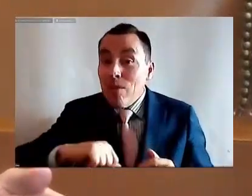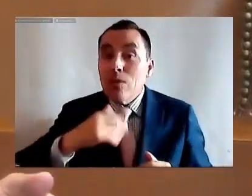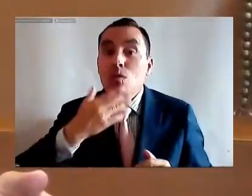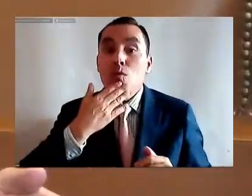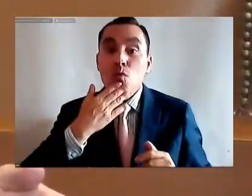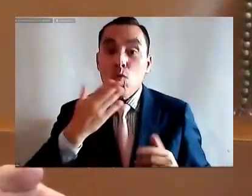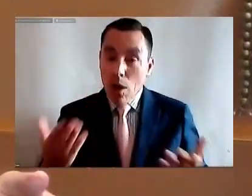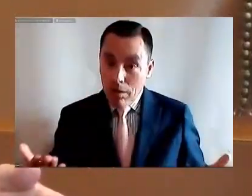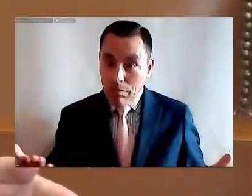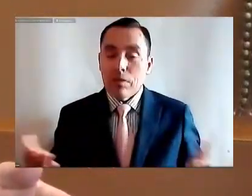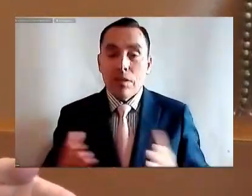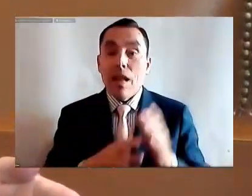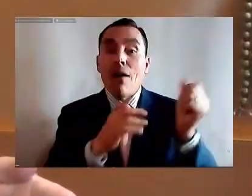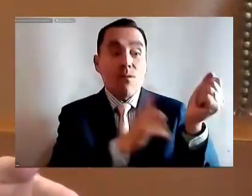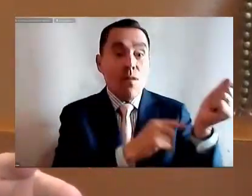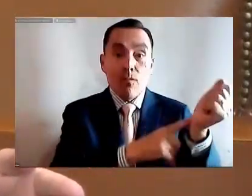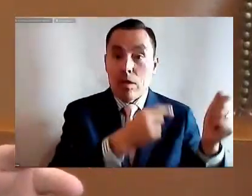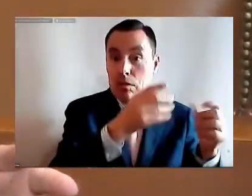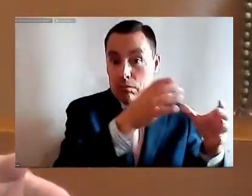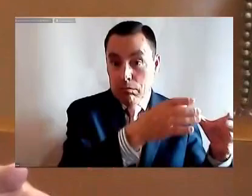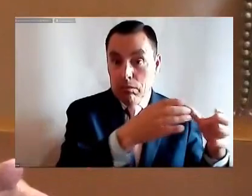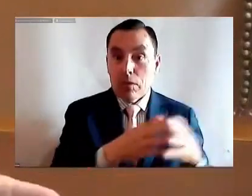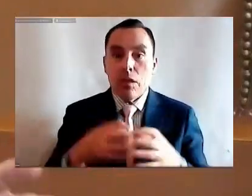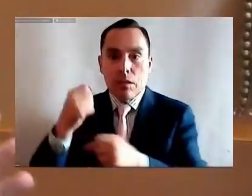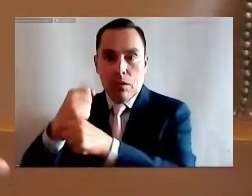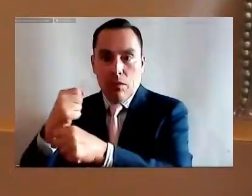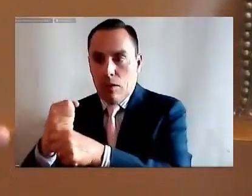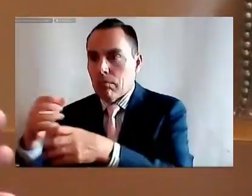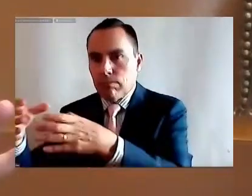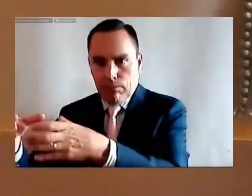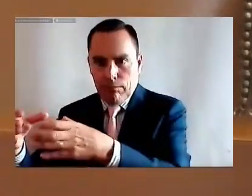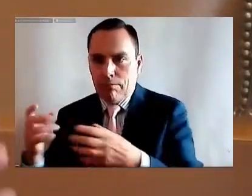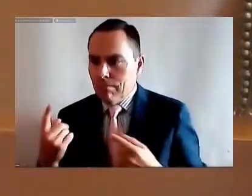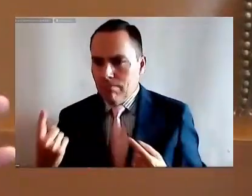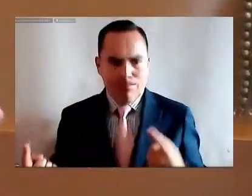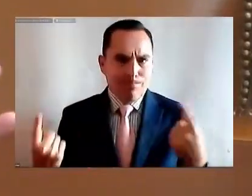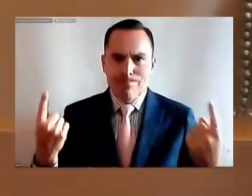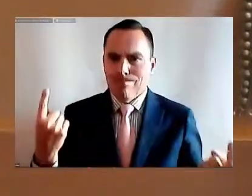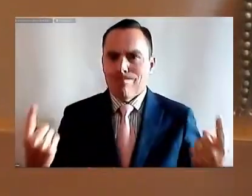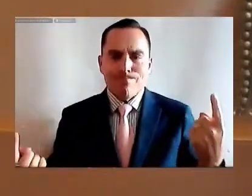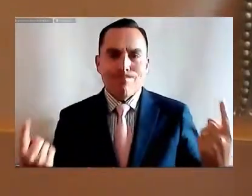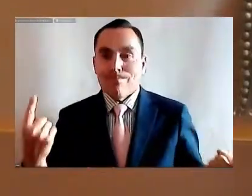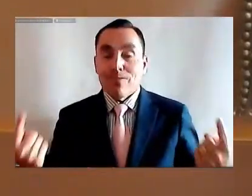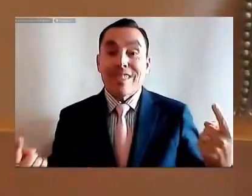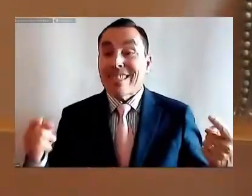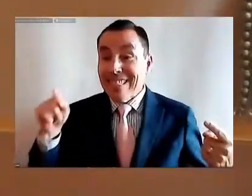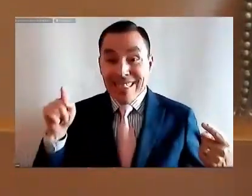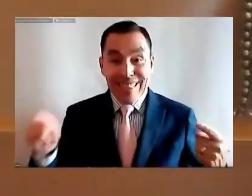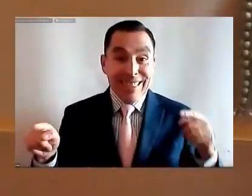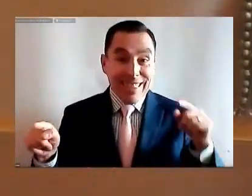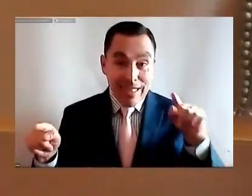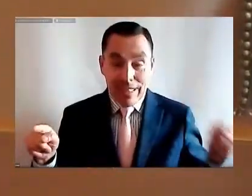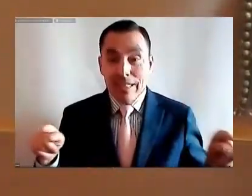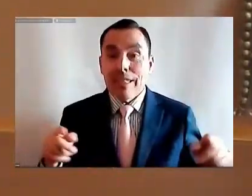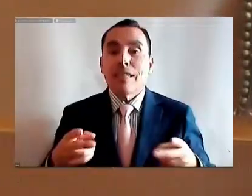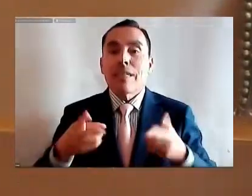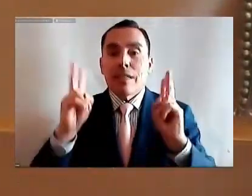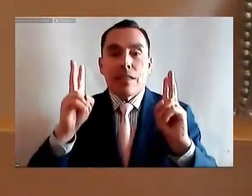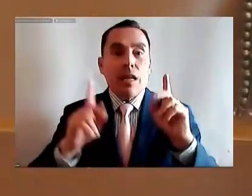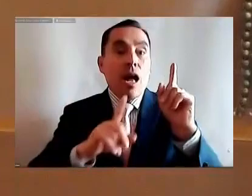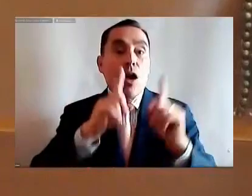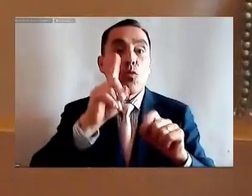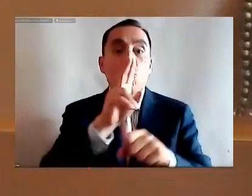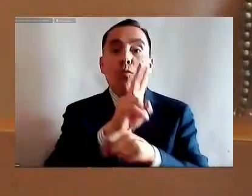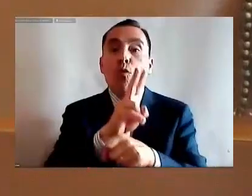la familia y el trabajo. Y por lo tanto, siempre estas dos áreas del derecho, me corregirán las profesoras de derecho